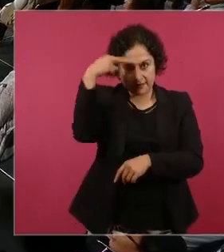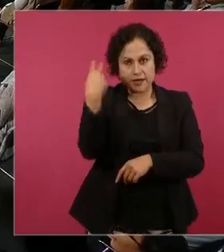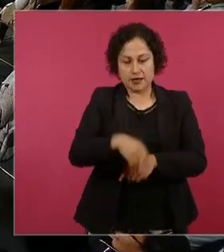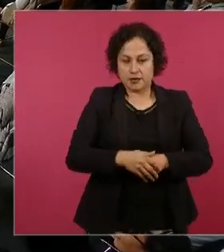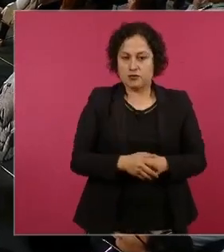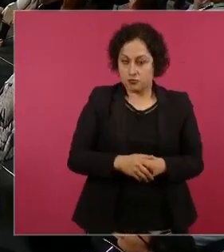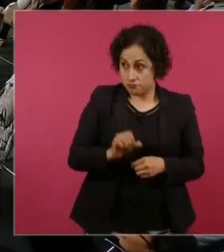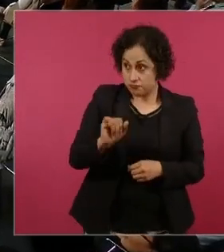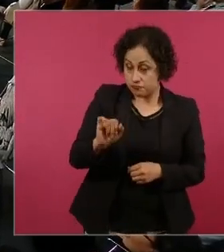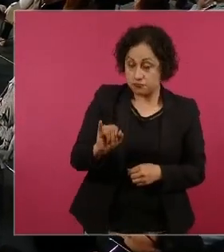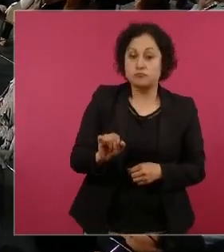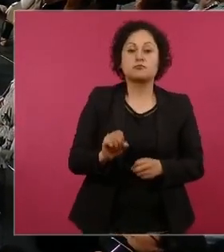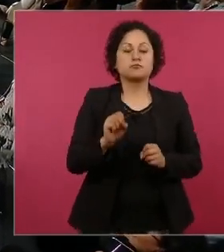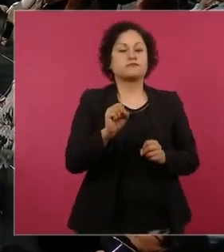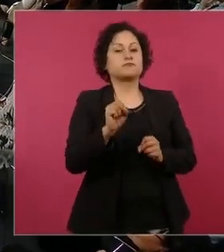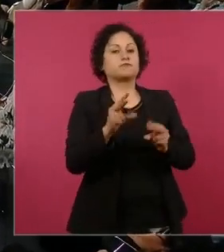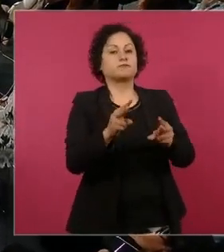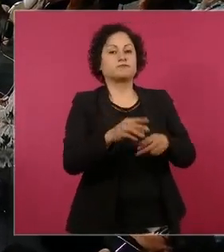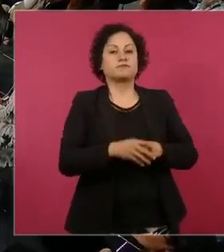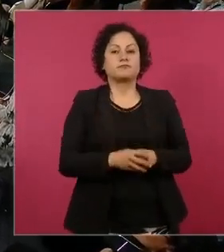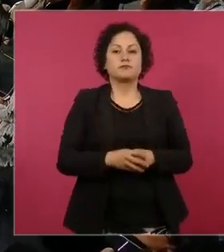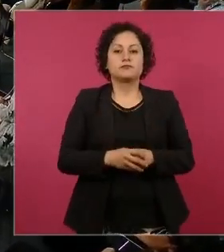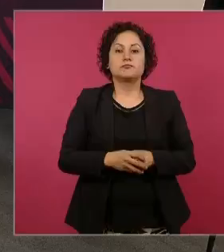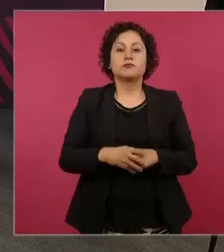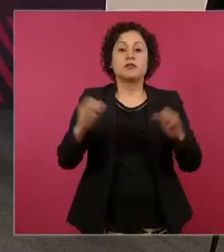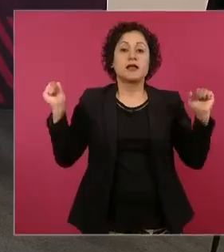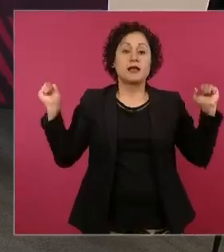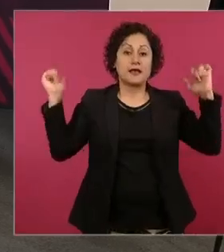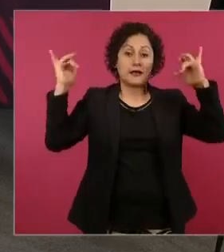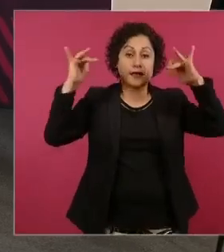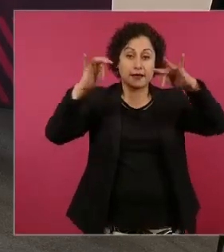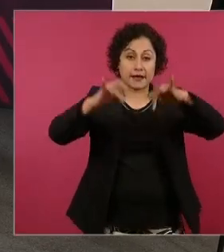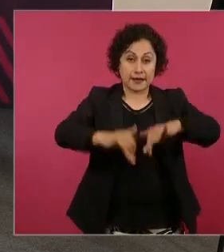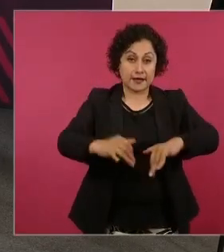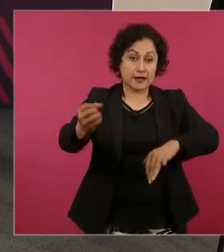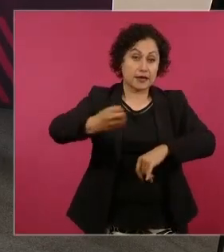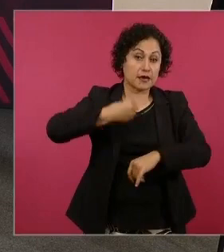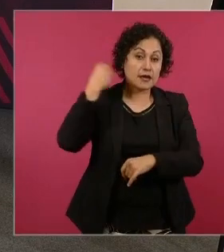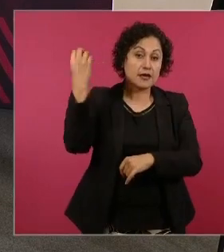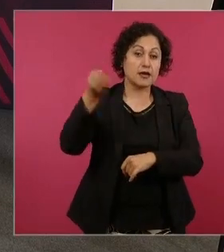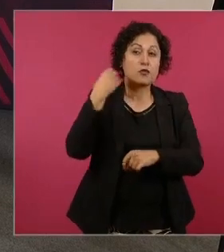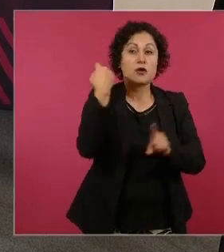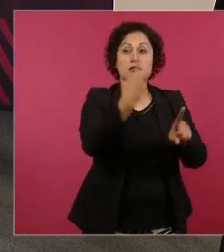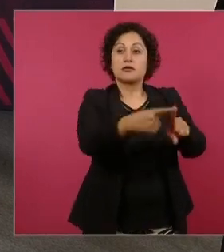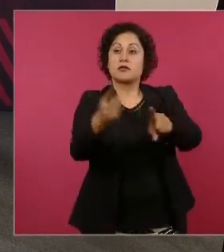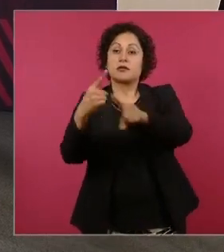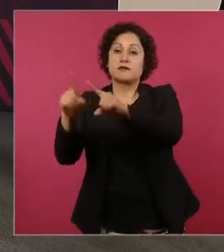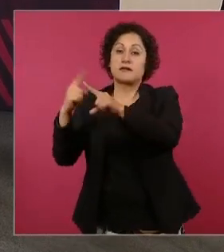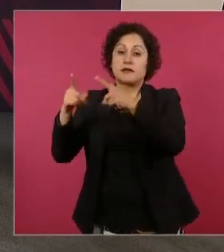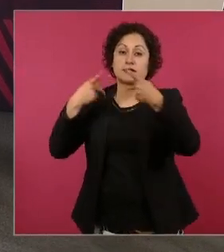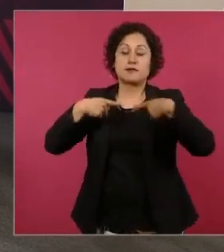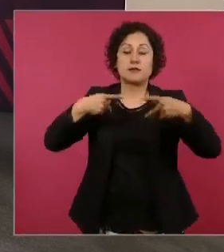¿Sí? Un encuentro de todos los comunicadores que